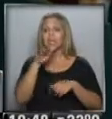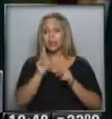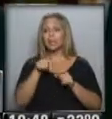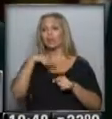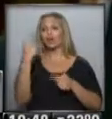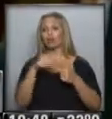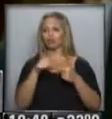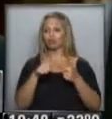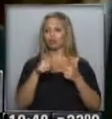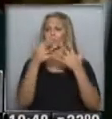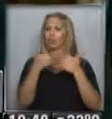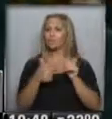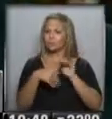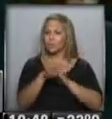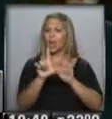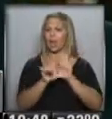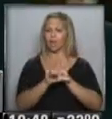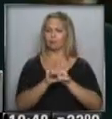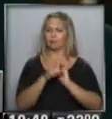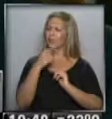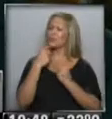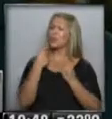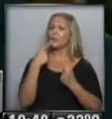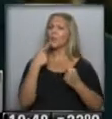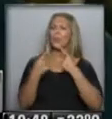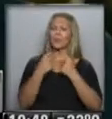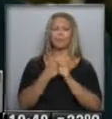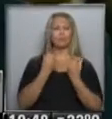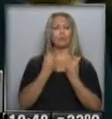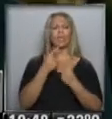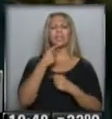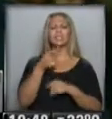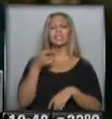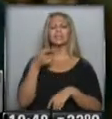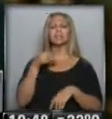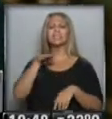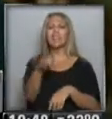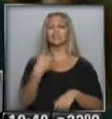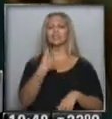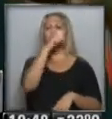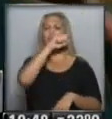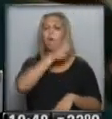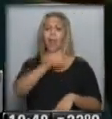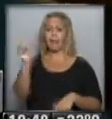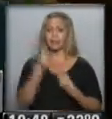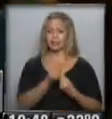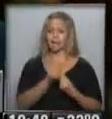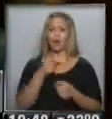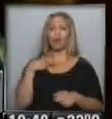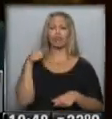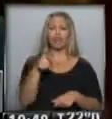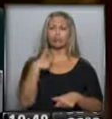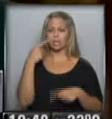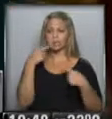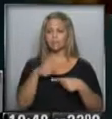proyectos de ley, ¿no? Dígame, ¿hasta dónde el debate es tan encendido? ¿Por qué se acusa tanto de traición a la patria, de traicionar a las instituciones, la